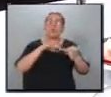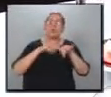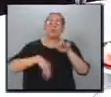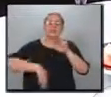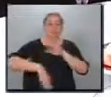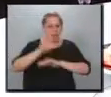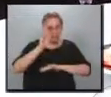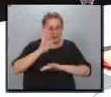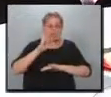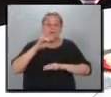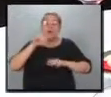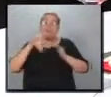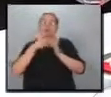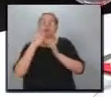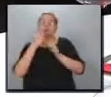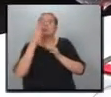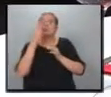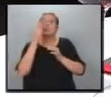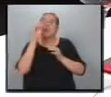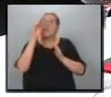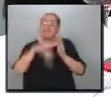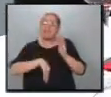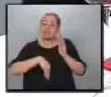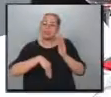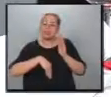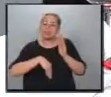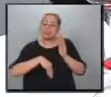ende, de menor